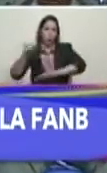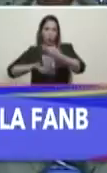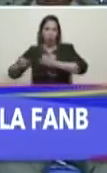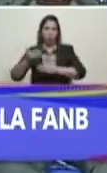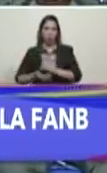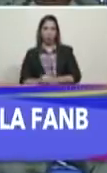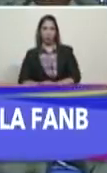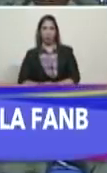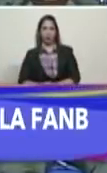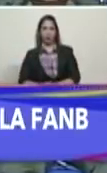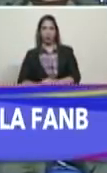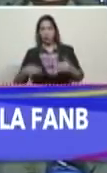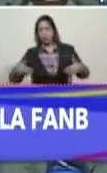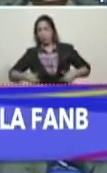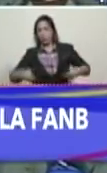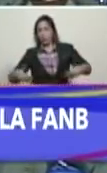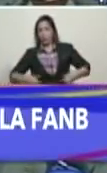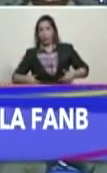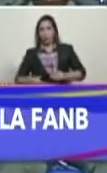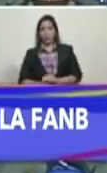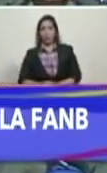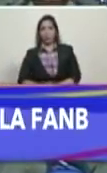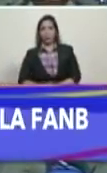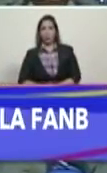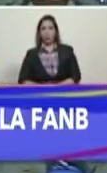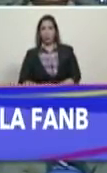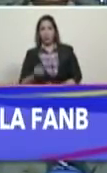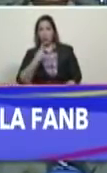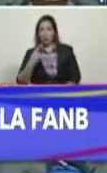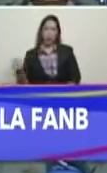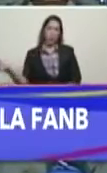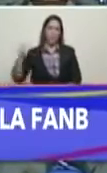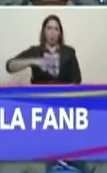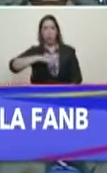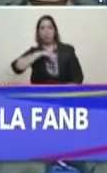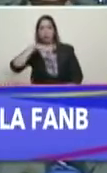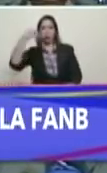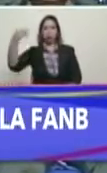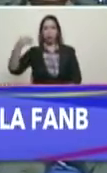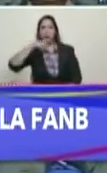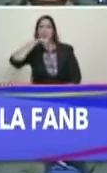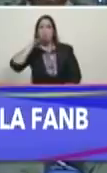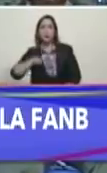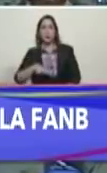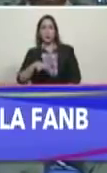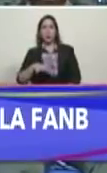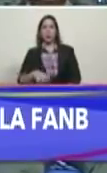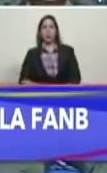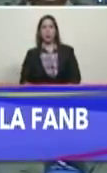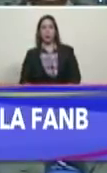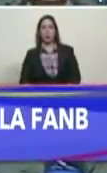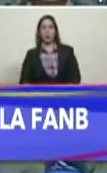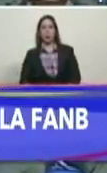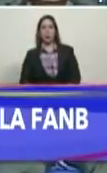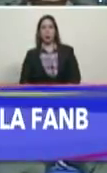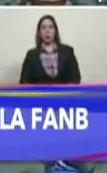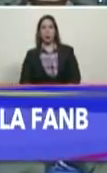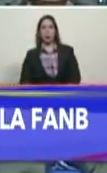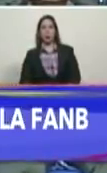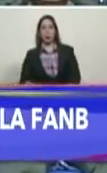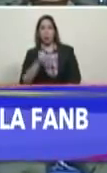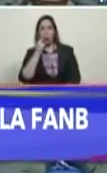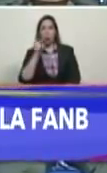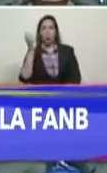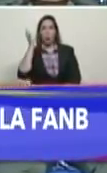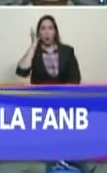de sacrificio, y digo más, el espíritu socialista auténtico de un hombre y una mujer,